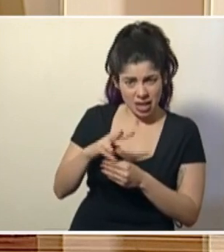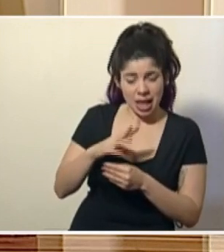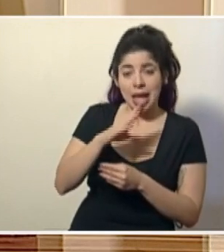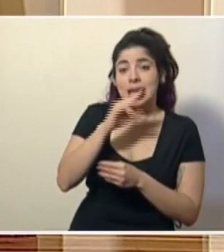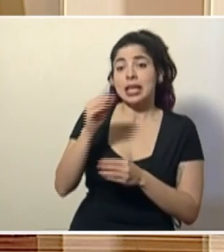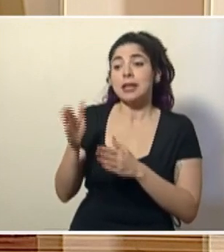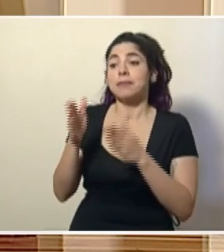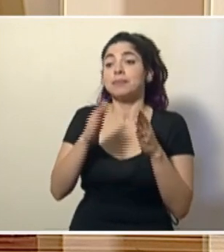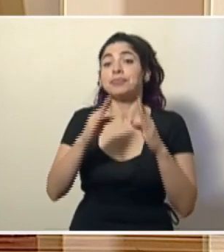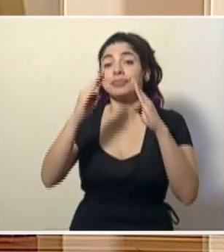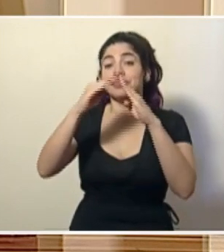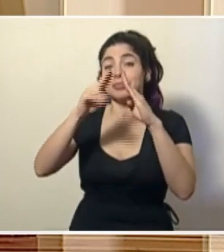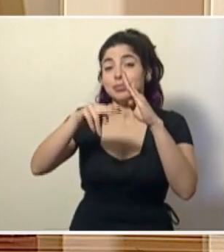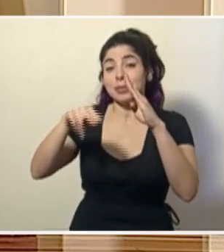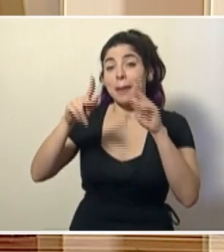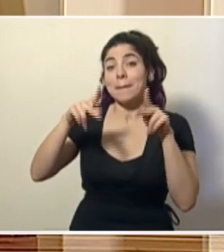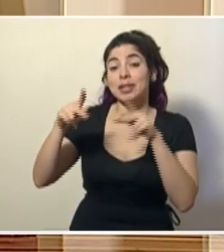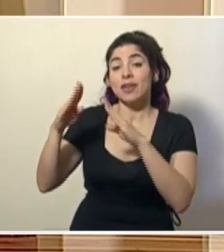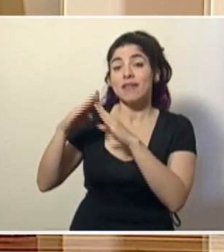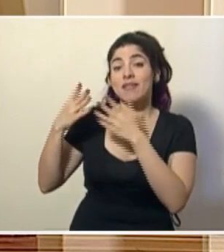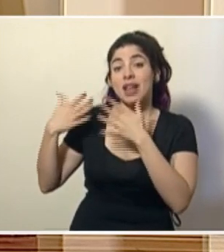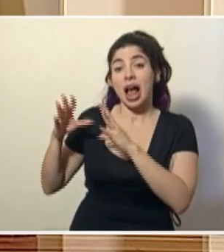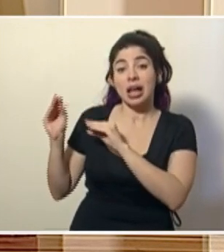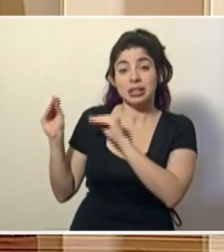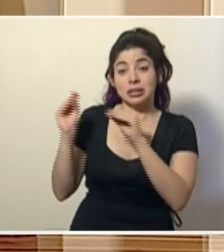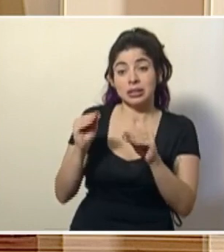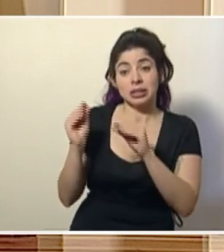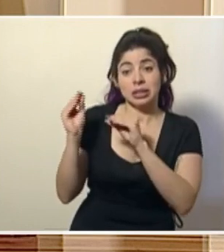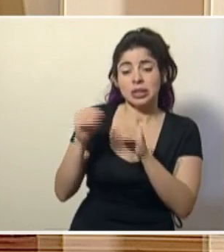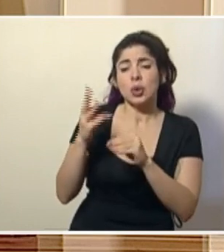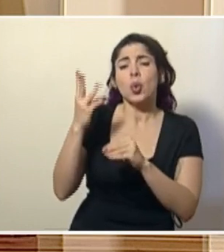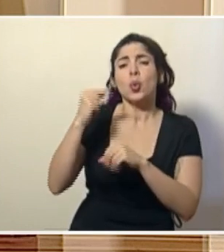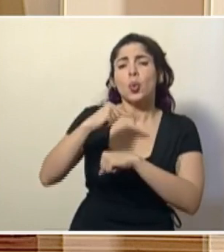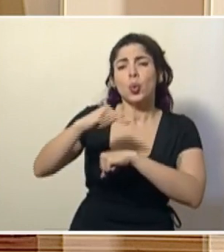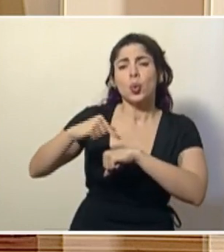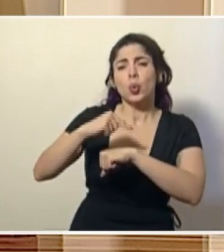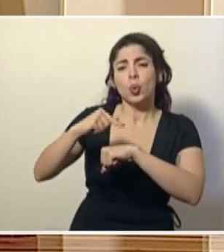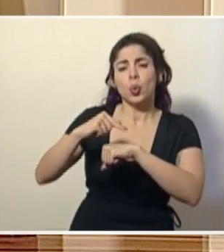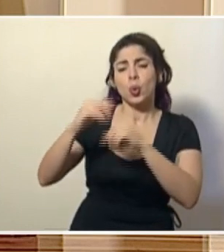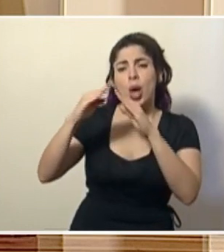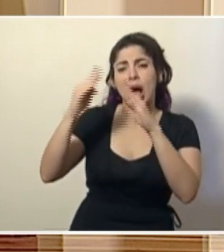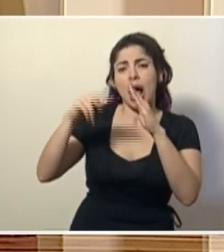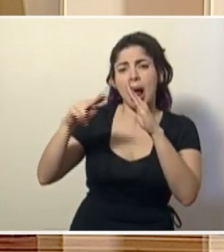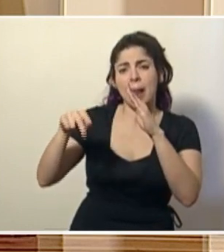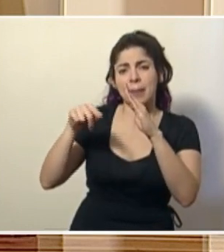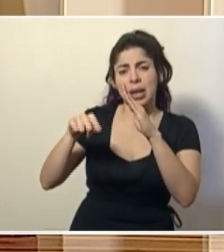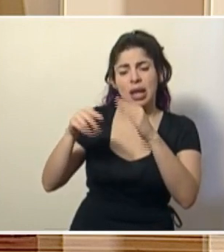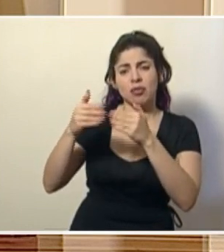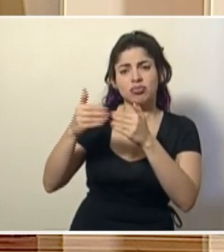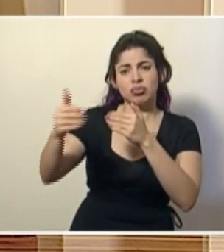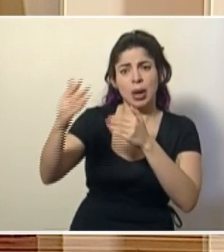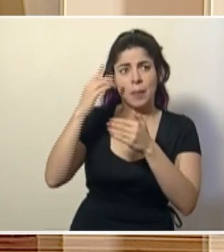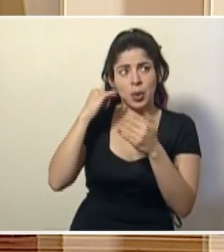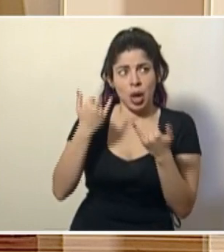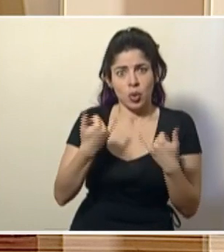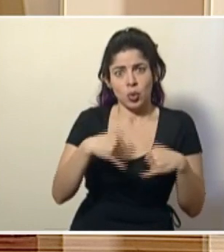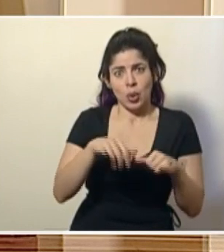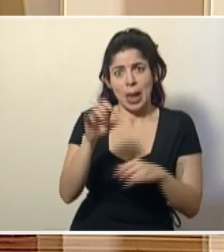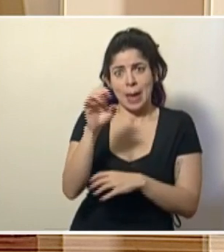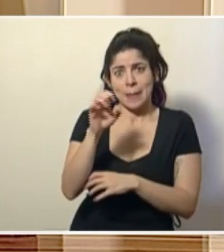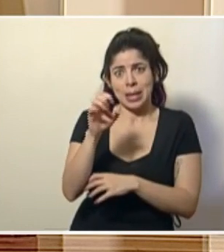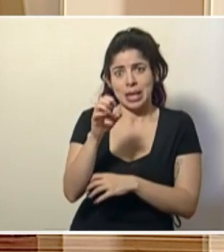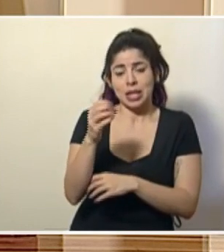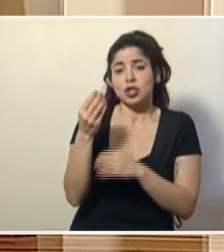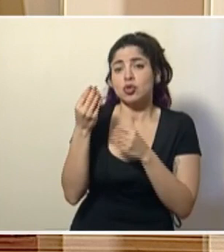personas habitantes de la calle, cuánto es la duración máxima de estos albergues, dado que aún estamos en emergencia